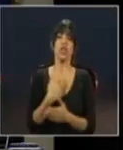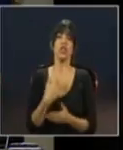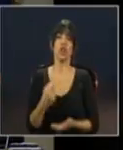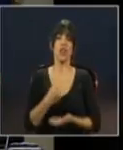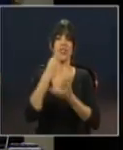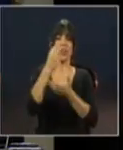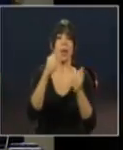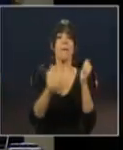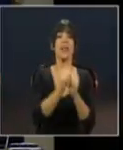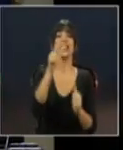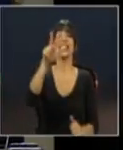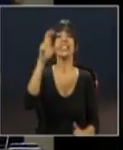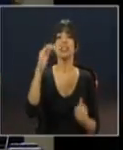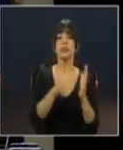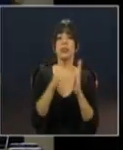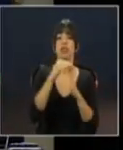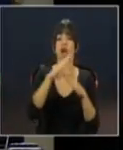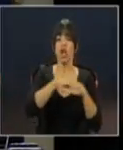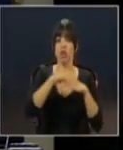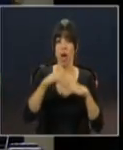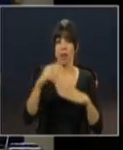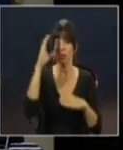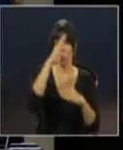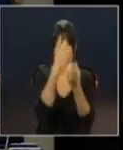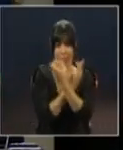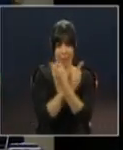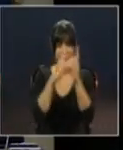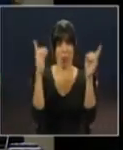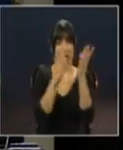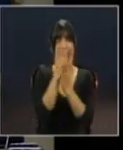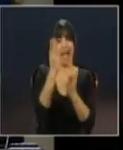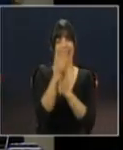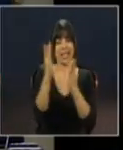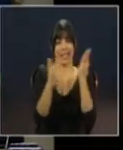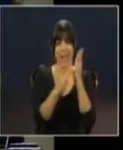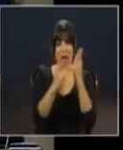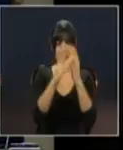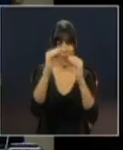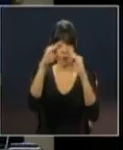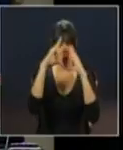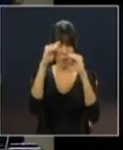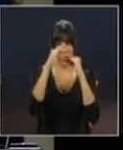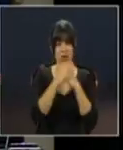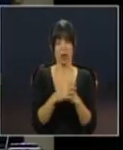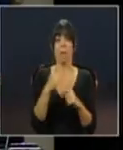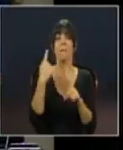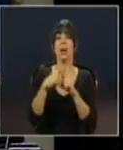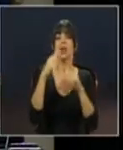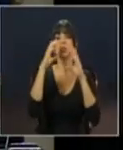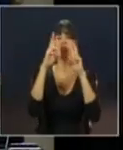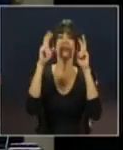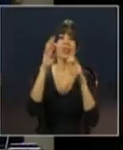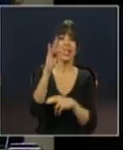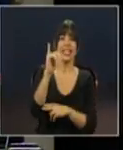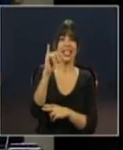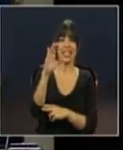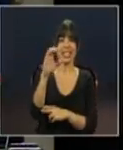más de $300 millones para democratizar el acceso a las tecnologías de información y comunicación, las llamadas TICs,